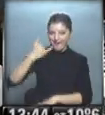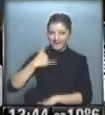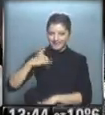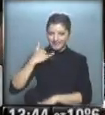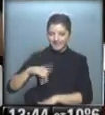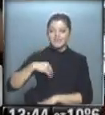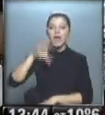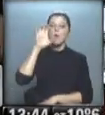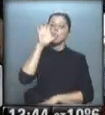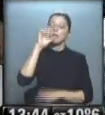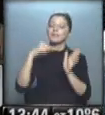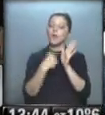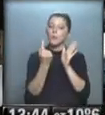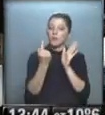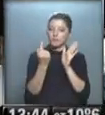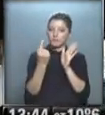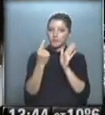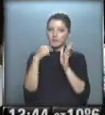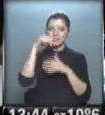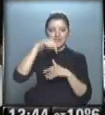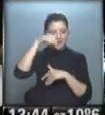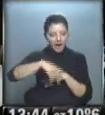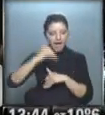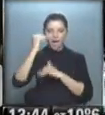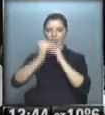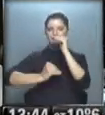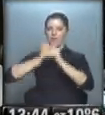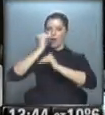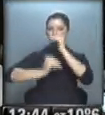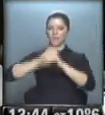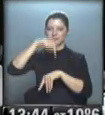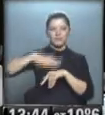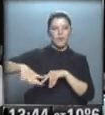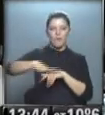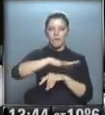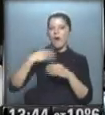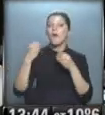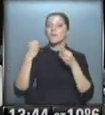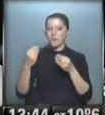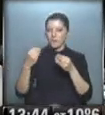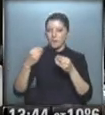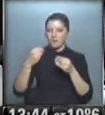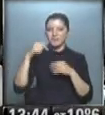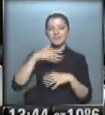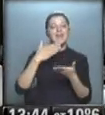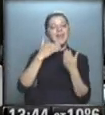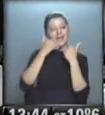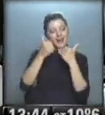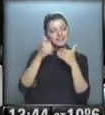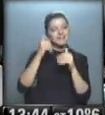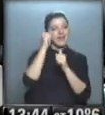de la provincia de Buenos Aires el desarrollo que viene teniendo esta provincia a través de la